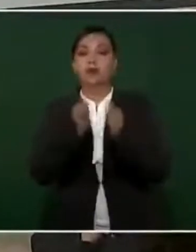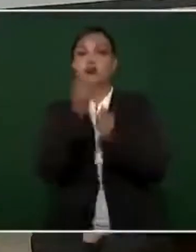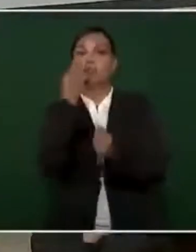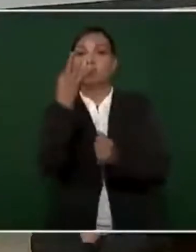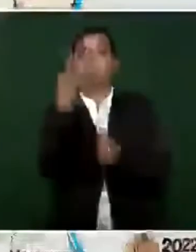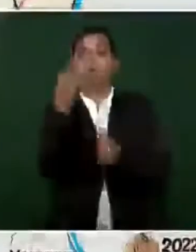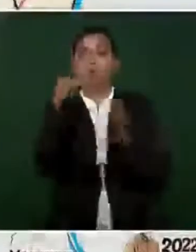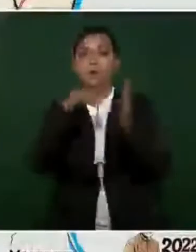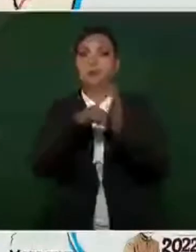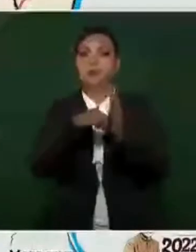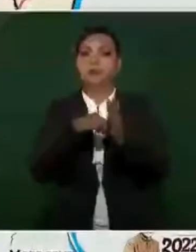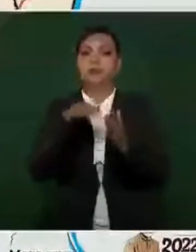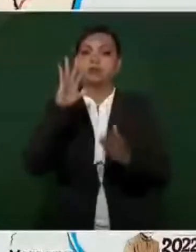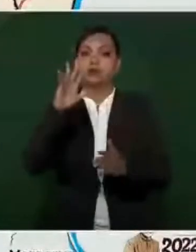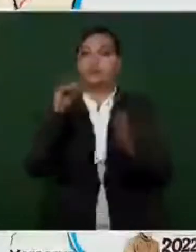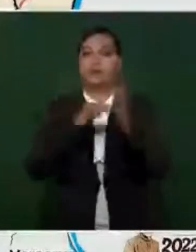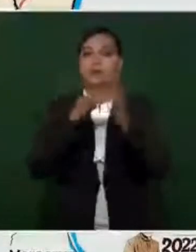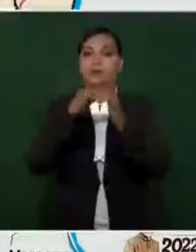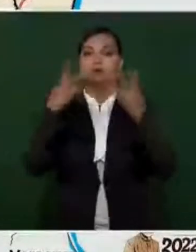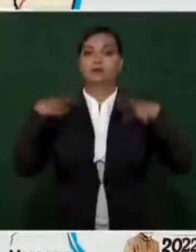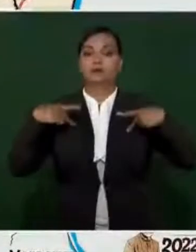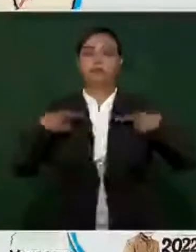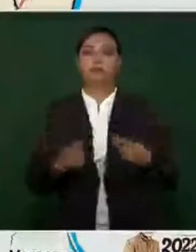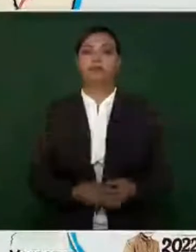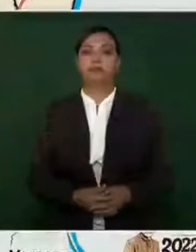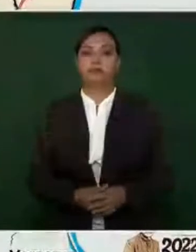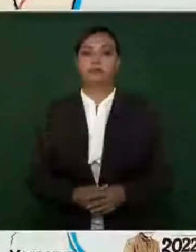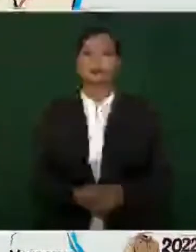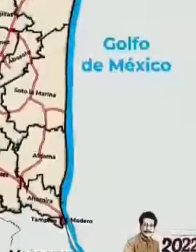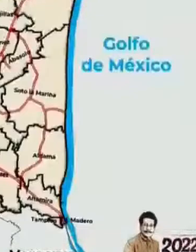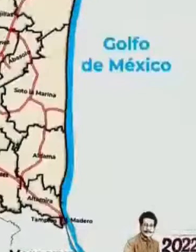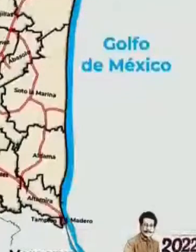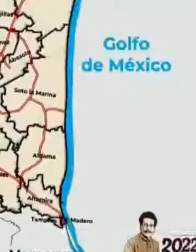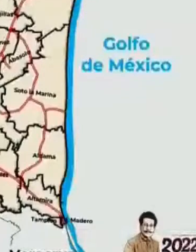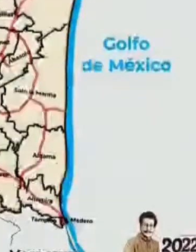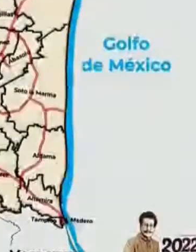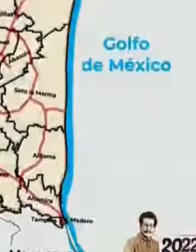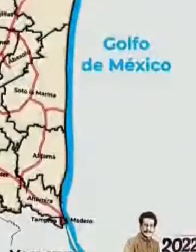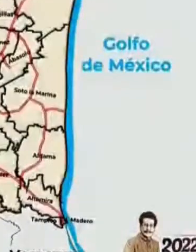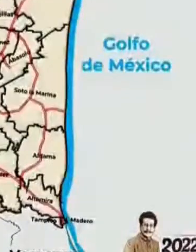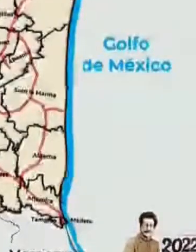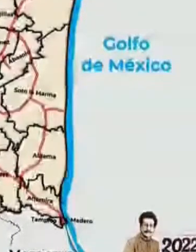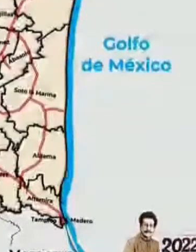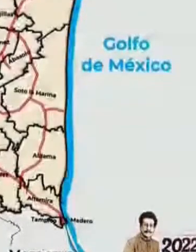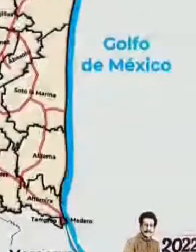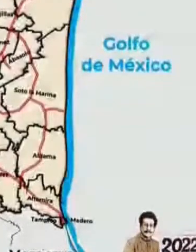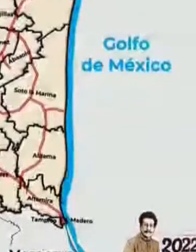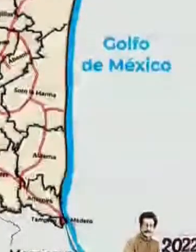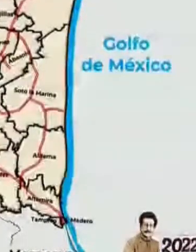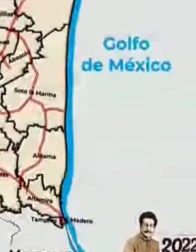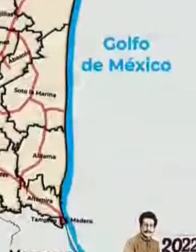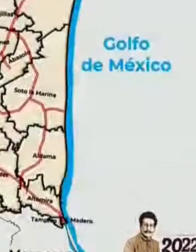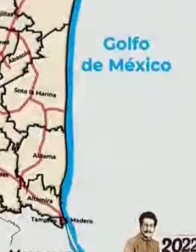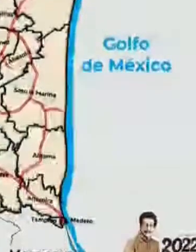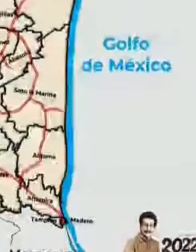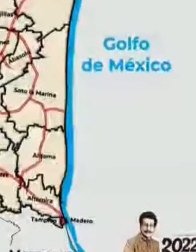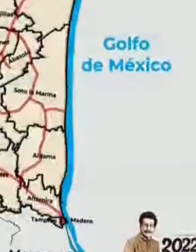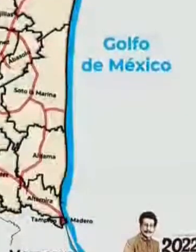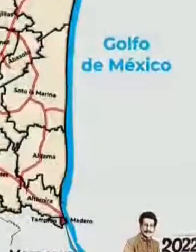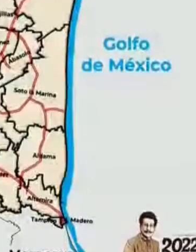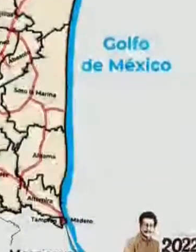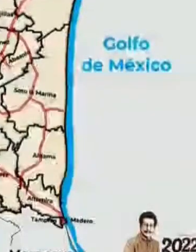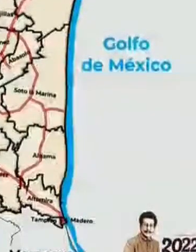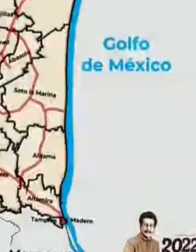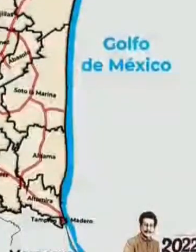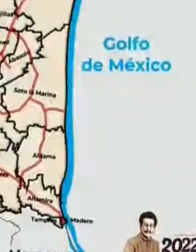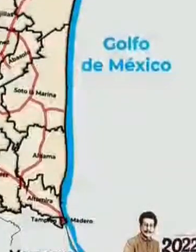3.5 millones de habitantes, concentra en la parte fronteriza los municipios con mayor número de